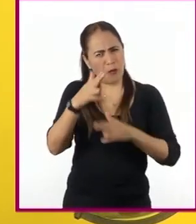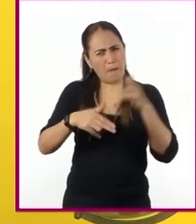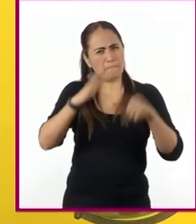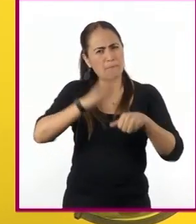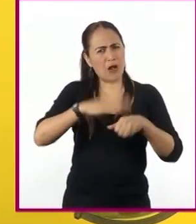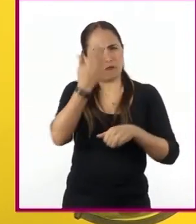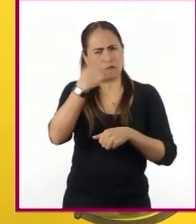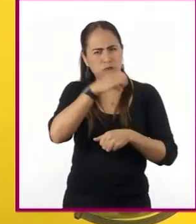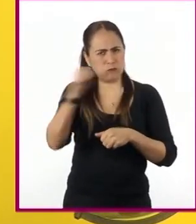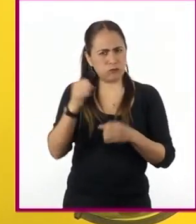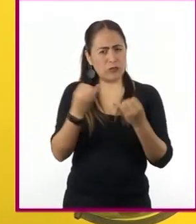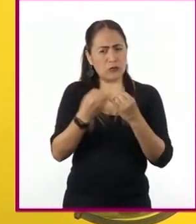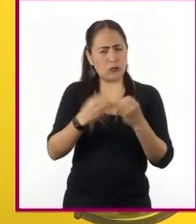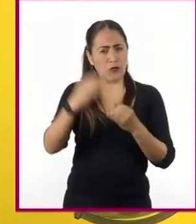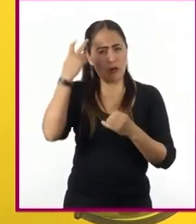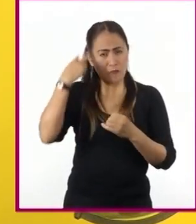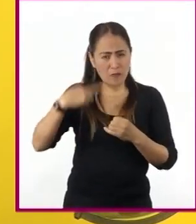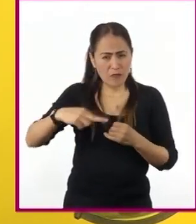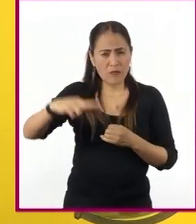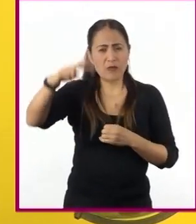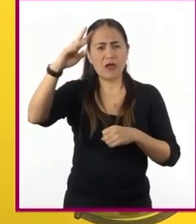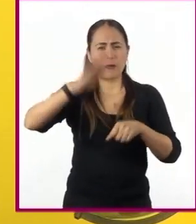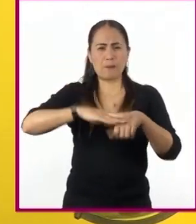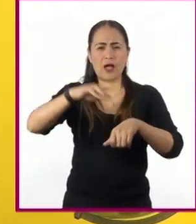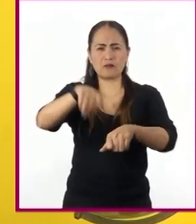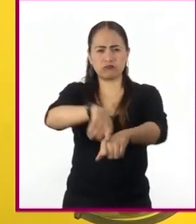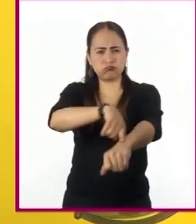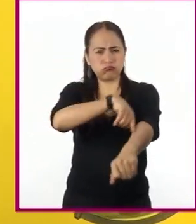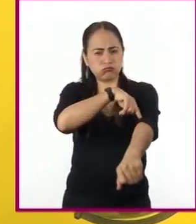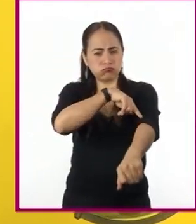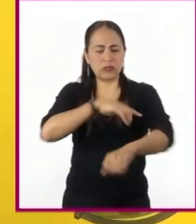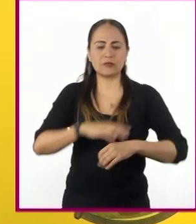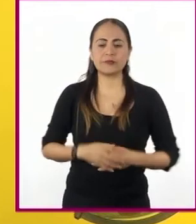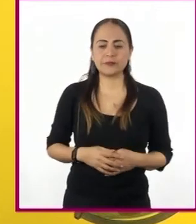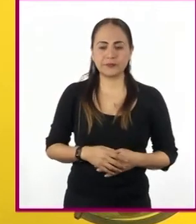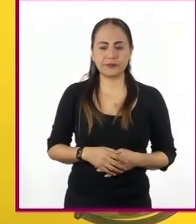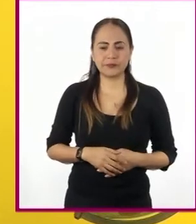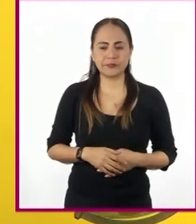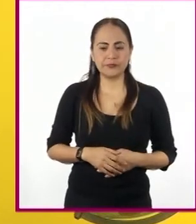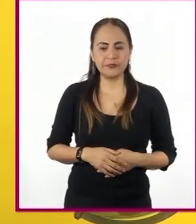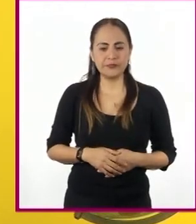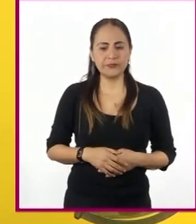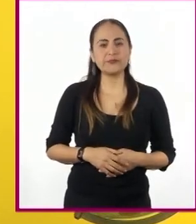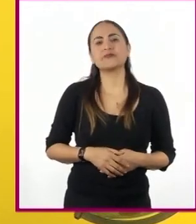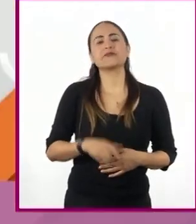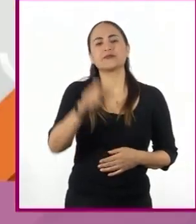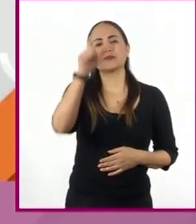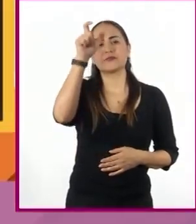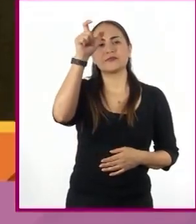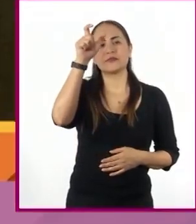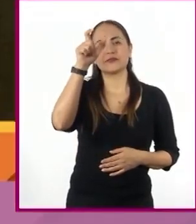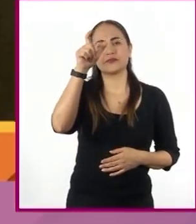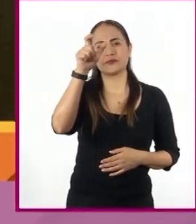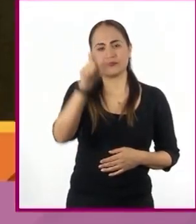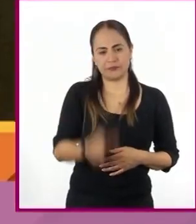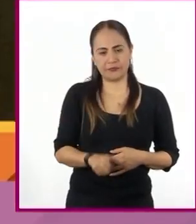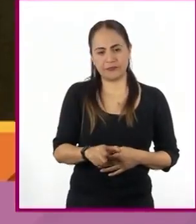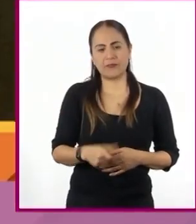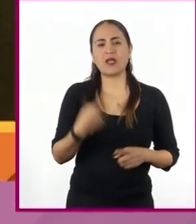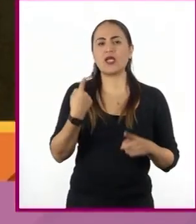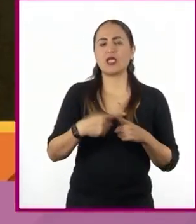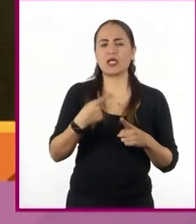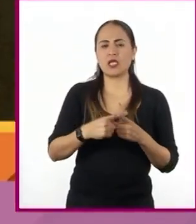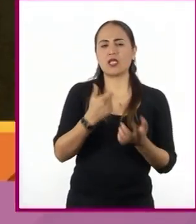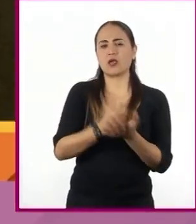eficientes y capaces de recorrer mayores distancias. Siguiente pregunta, en sentido vertical. ¿Quién fue el economista